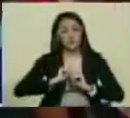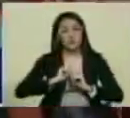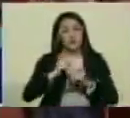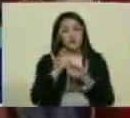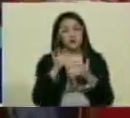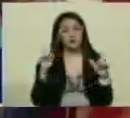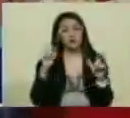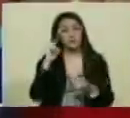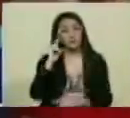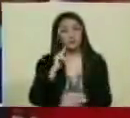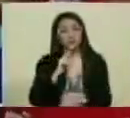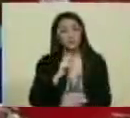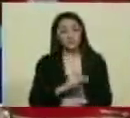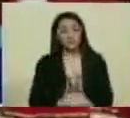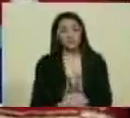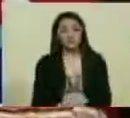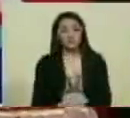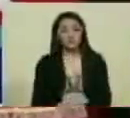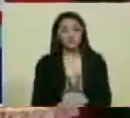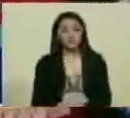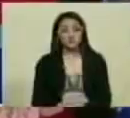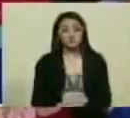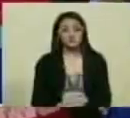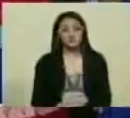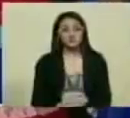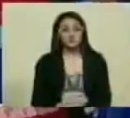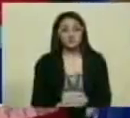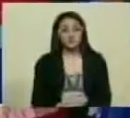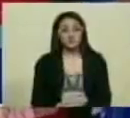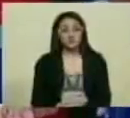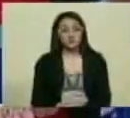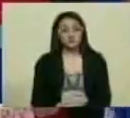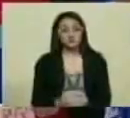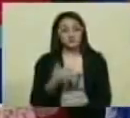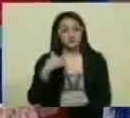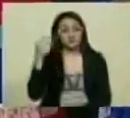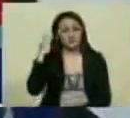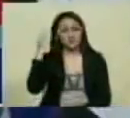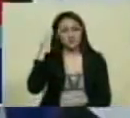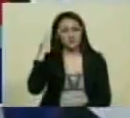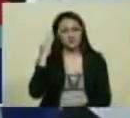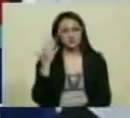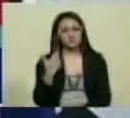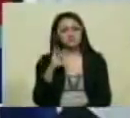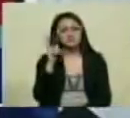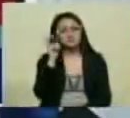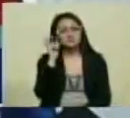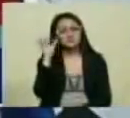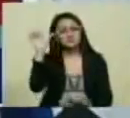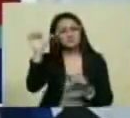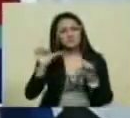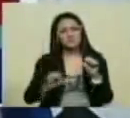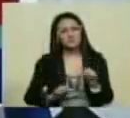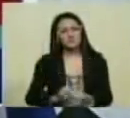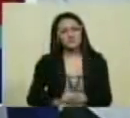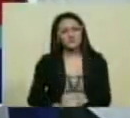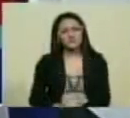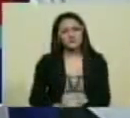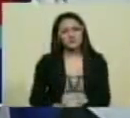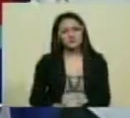libertador Simón Bolívar. Y yo sé perfectamente, porque lo he escuchado y uno